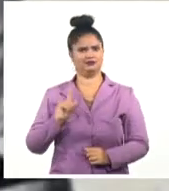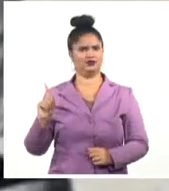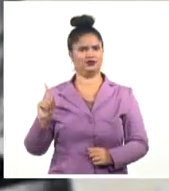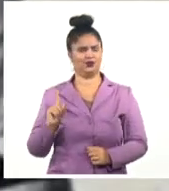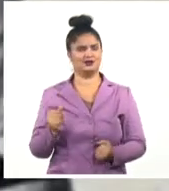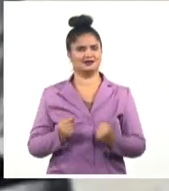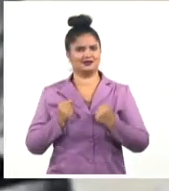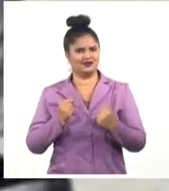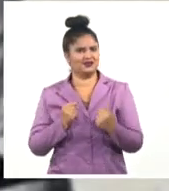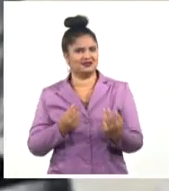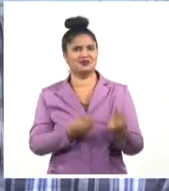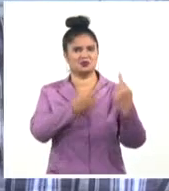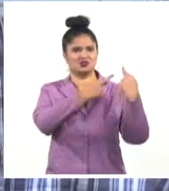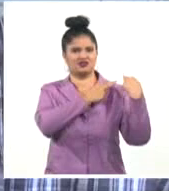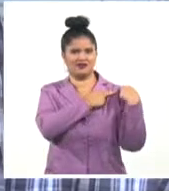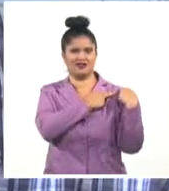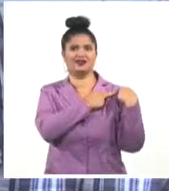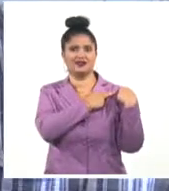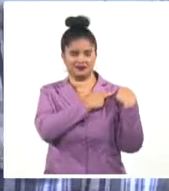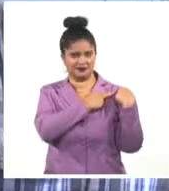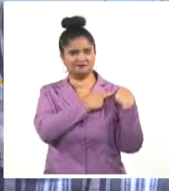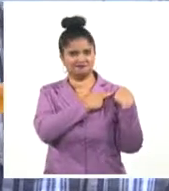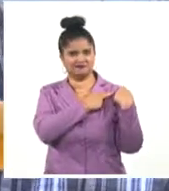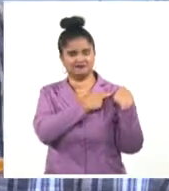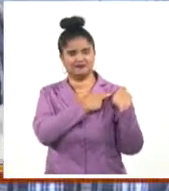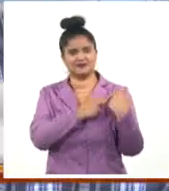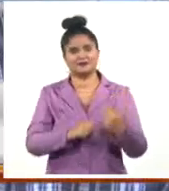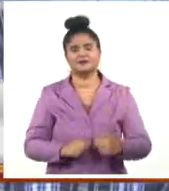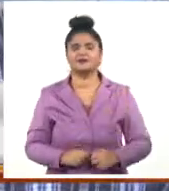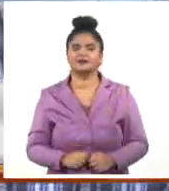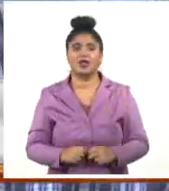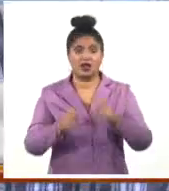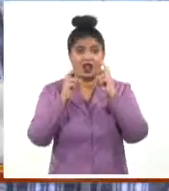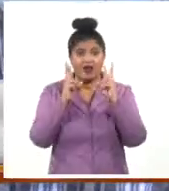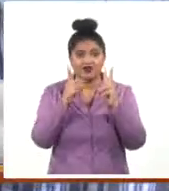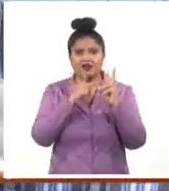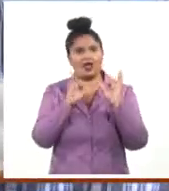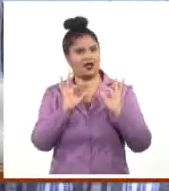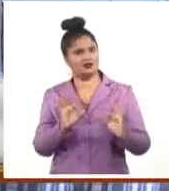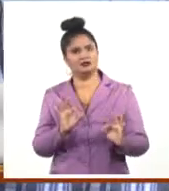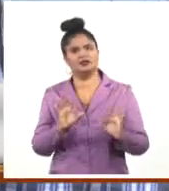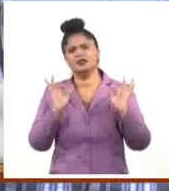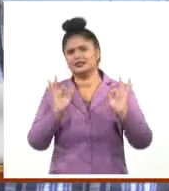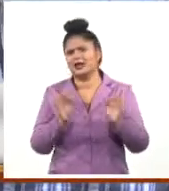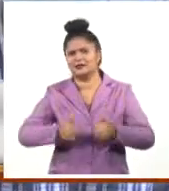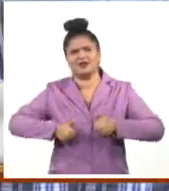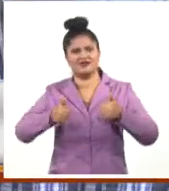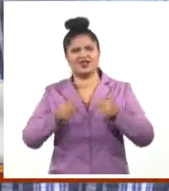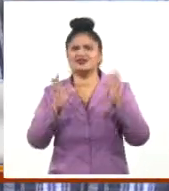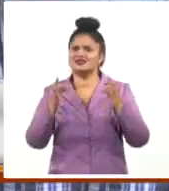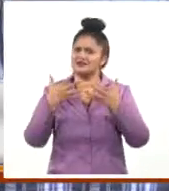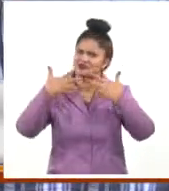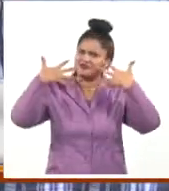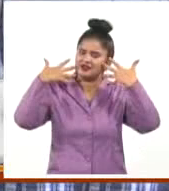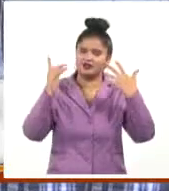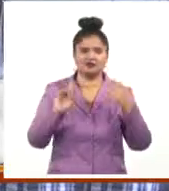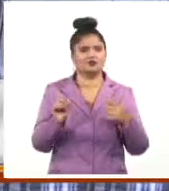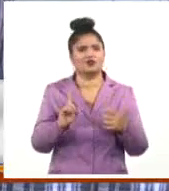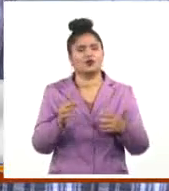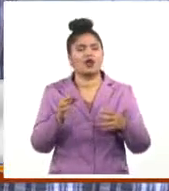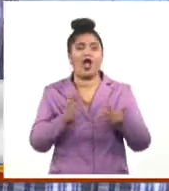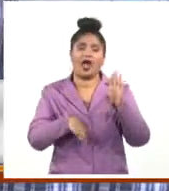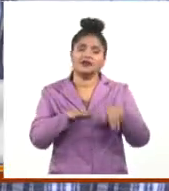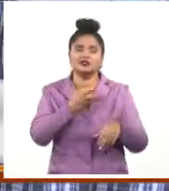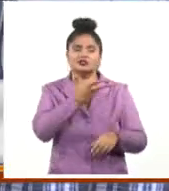como es la vida misma, con sus altas y bajas, sus contradicciones y conflictos,